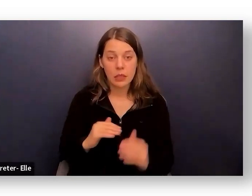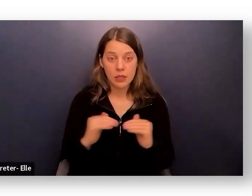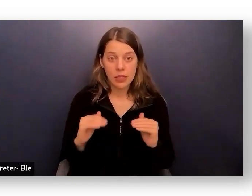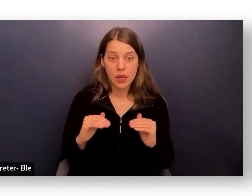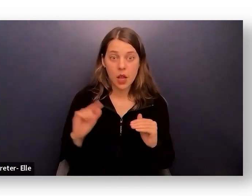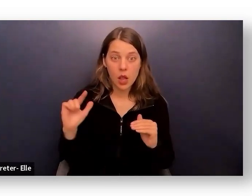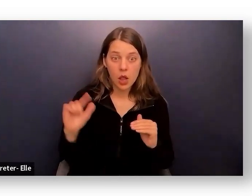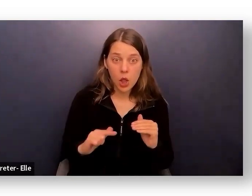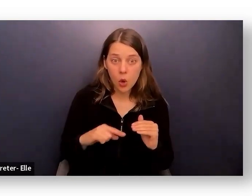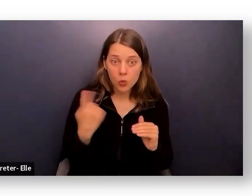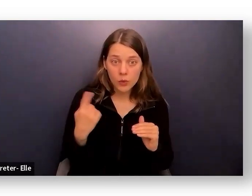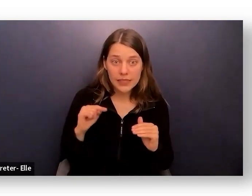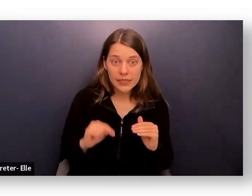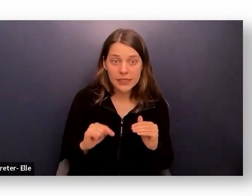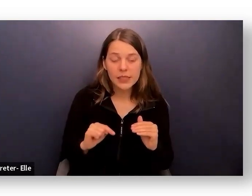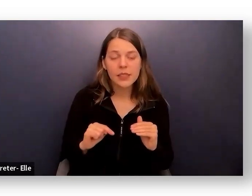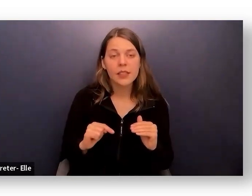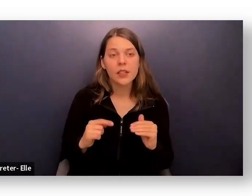es,